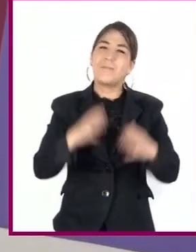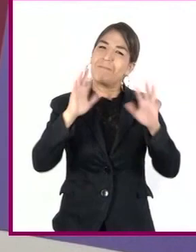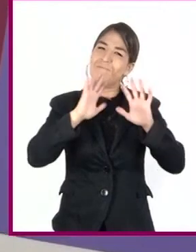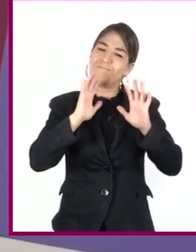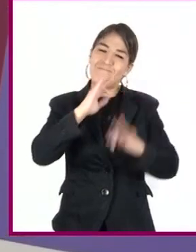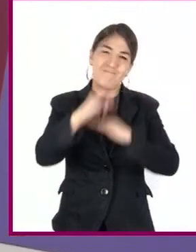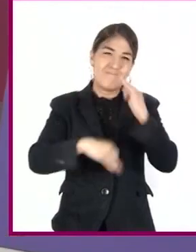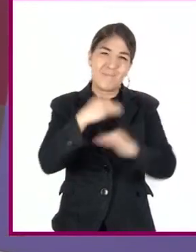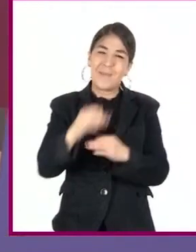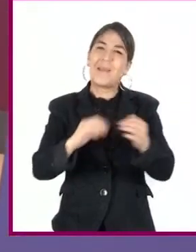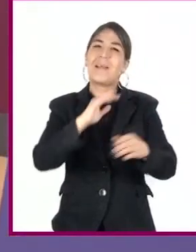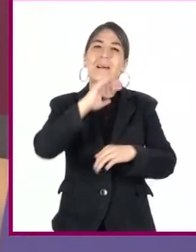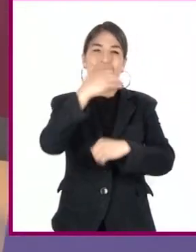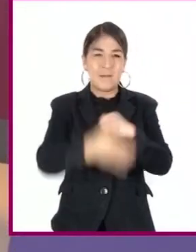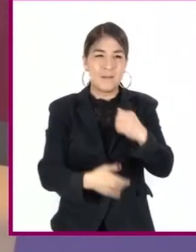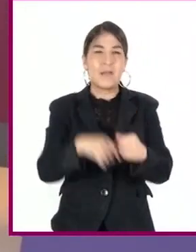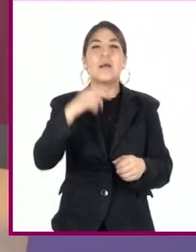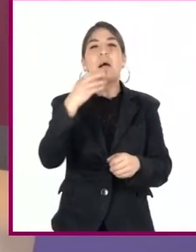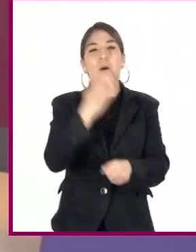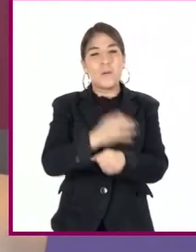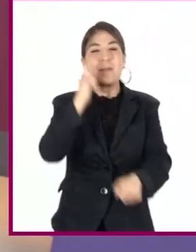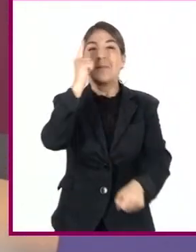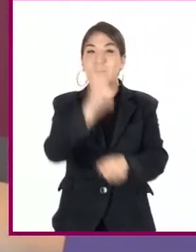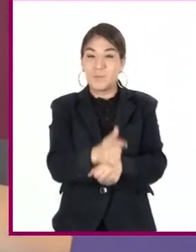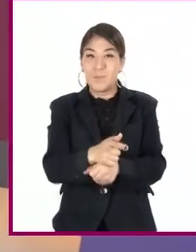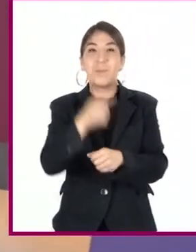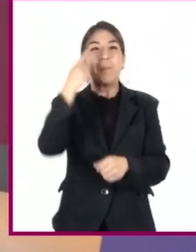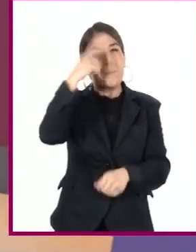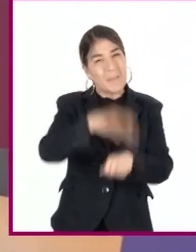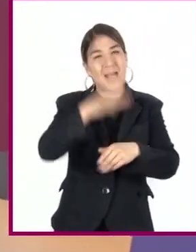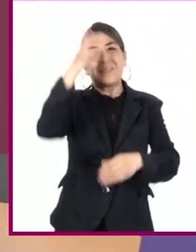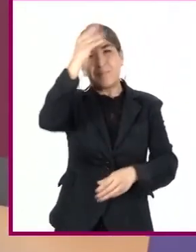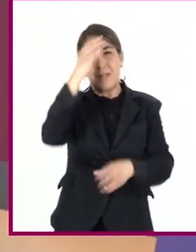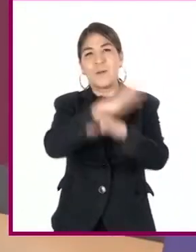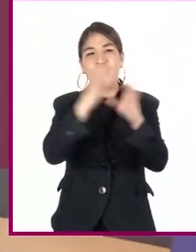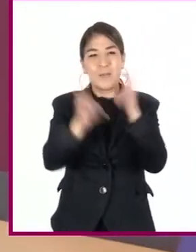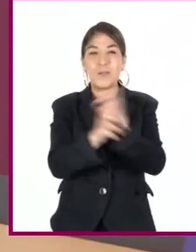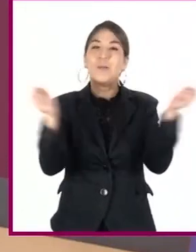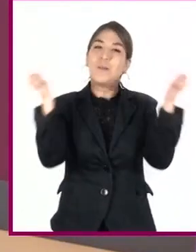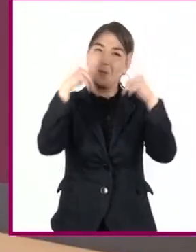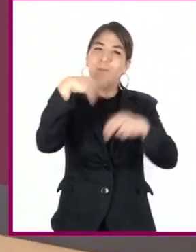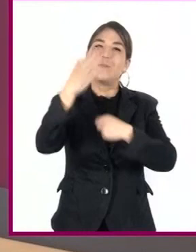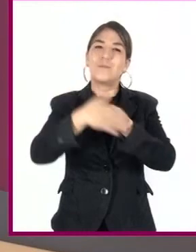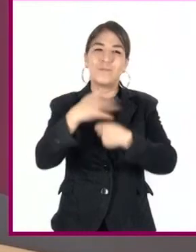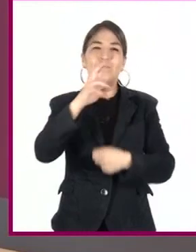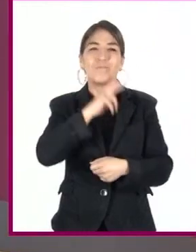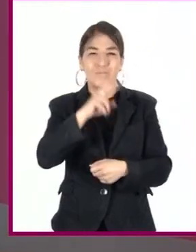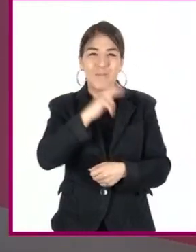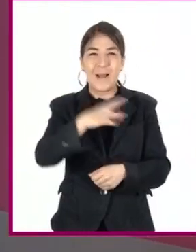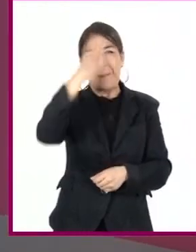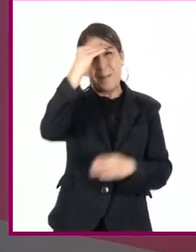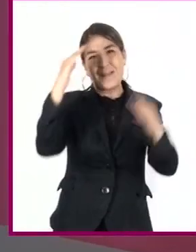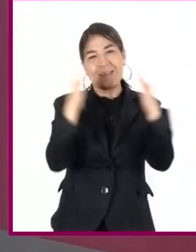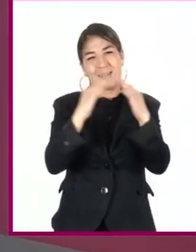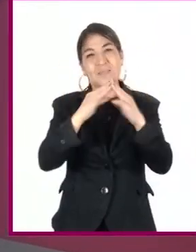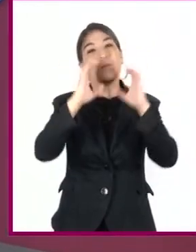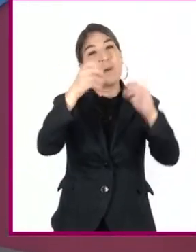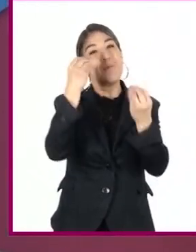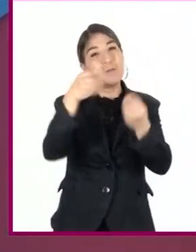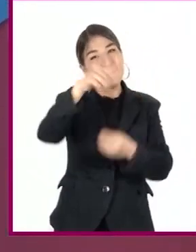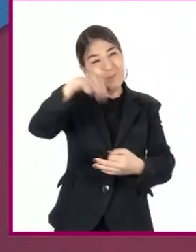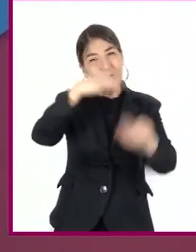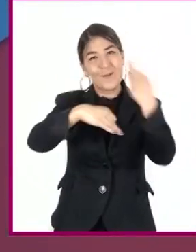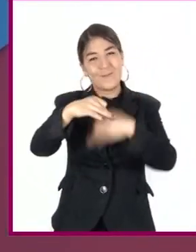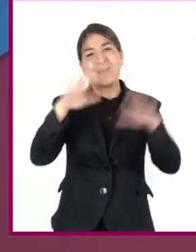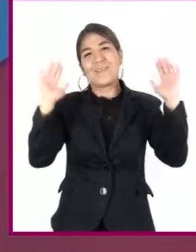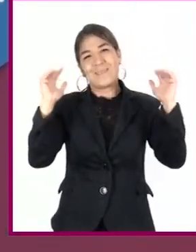por explorar y descubrir, así que nos vemos pronto en Aprende en Casa. Cuídense mucho y cuiden a sus familias.